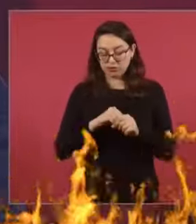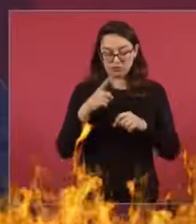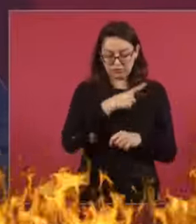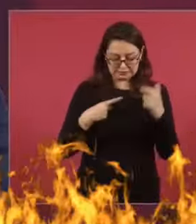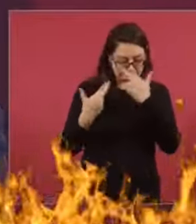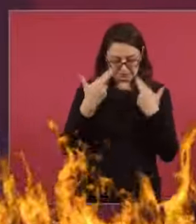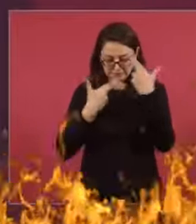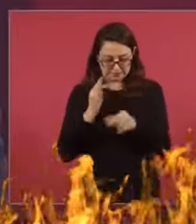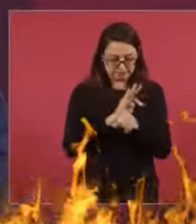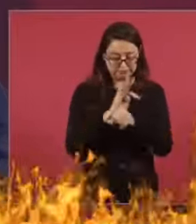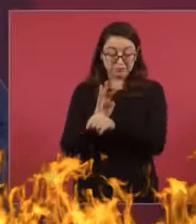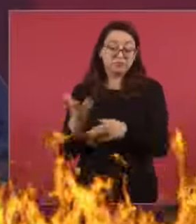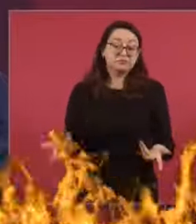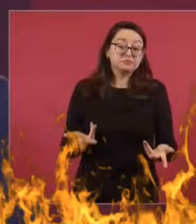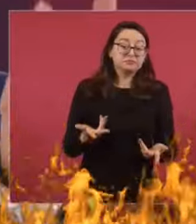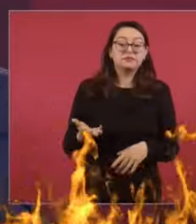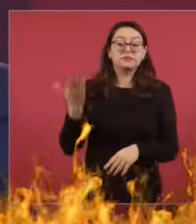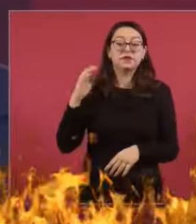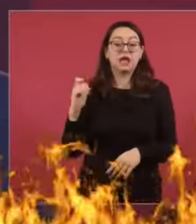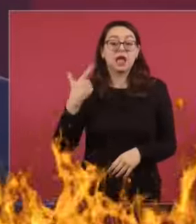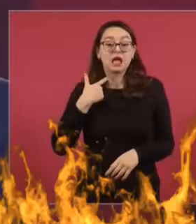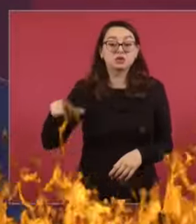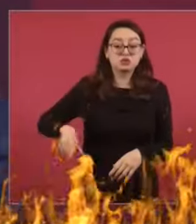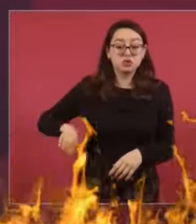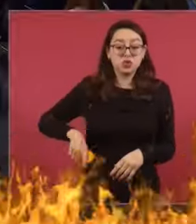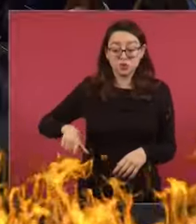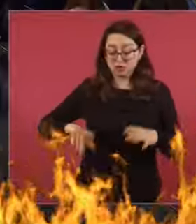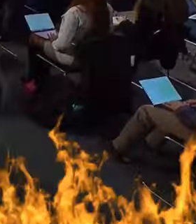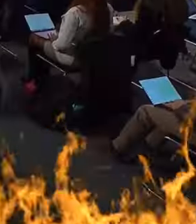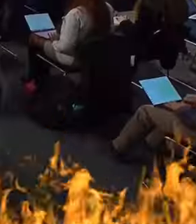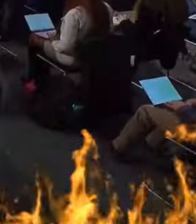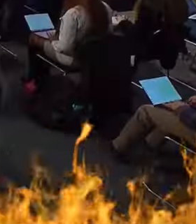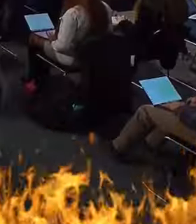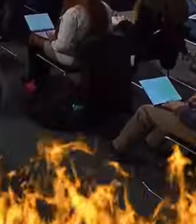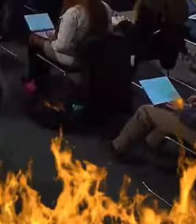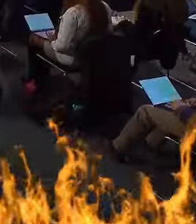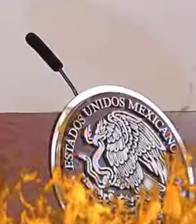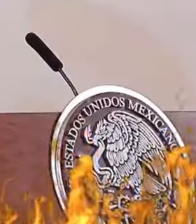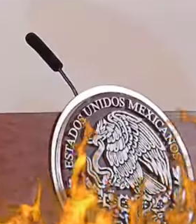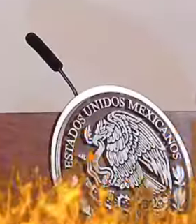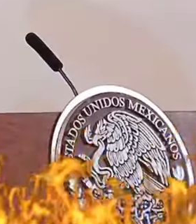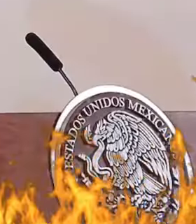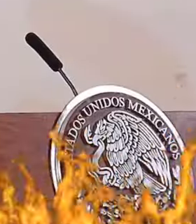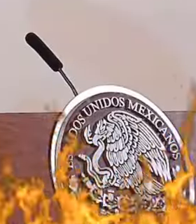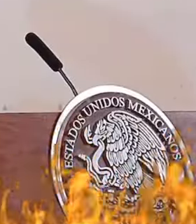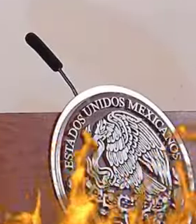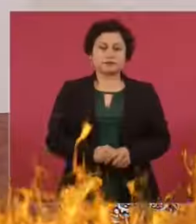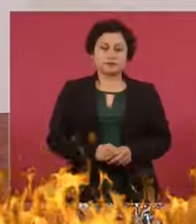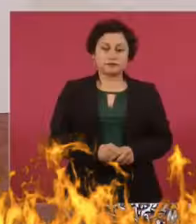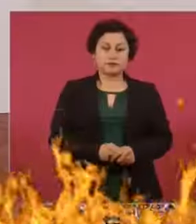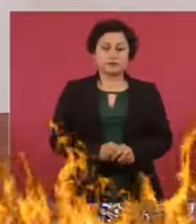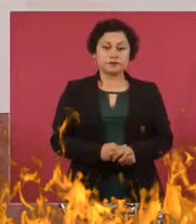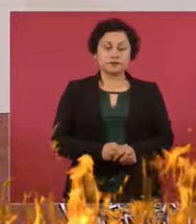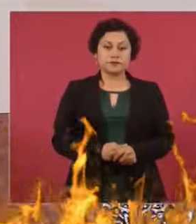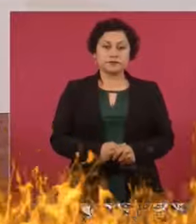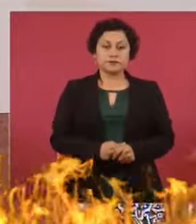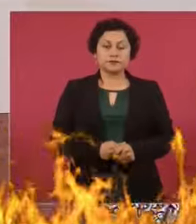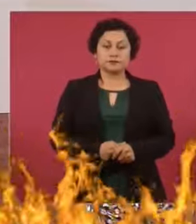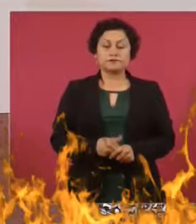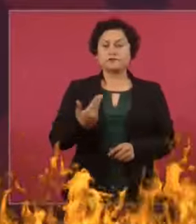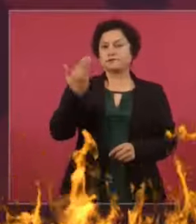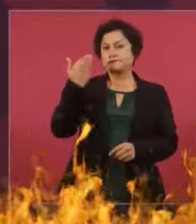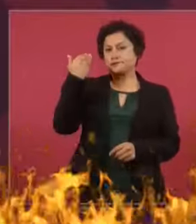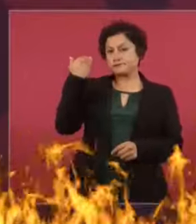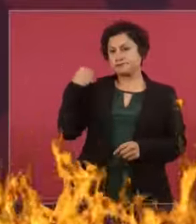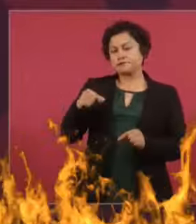hubieron cosas que se heredaron de las pasadas administraciones como tenían problemas de conciencia se fueron creando una serie